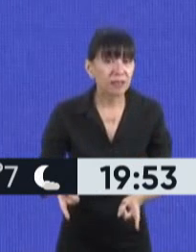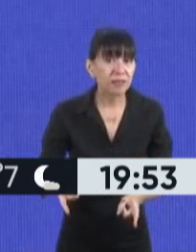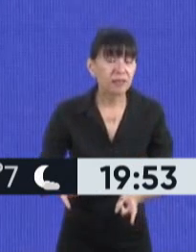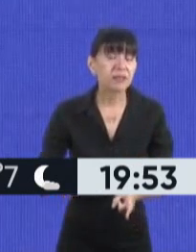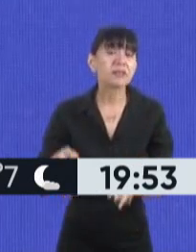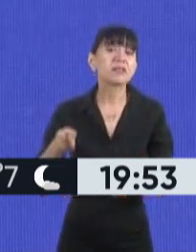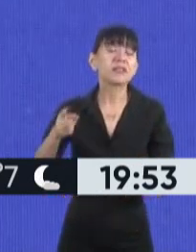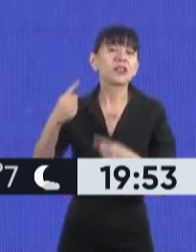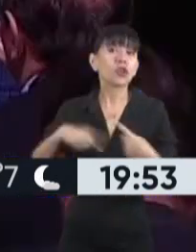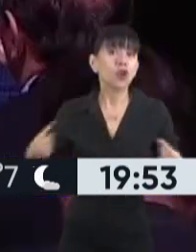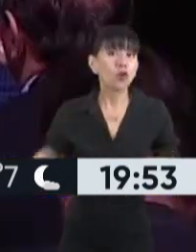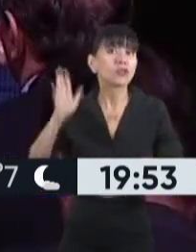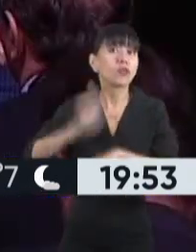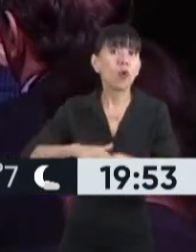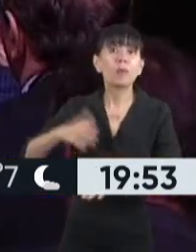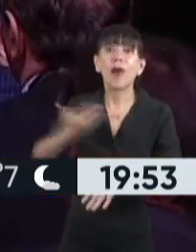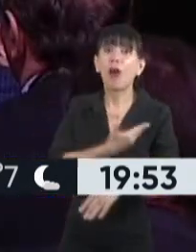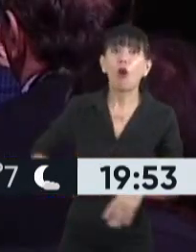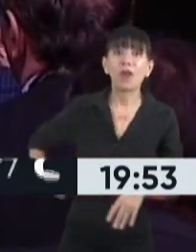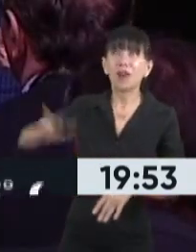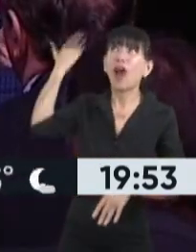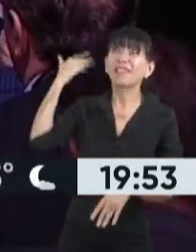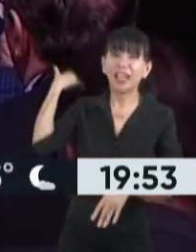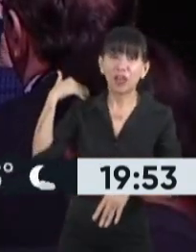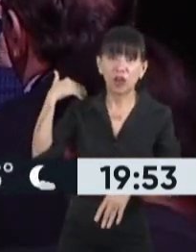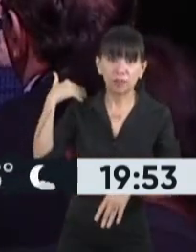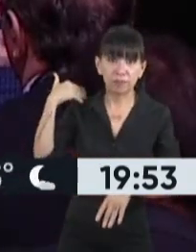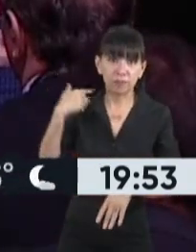Gracias a Dios que no lo vivió todo el mundo, porque si no la hecatombe hubiera sido enorme.